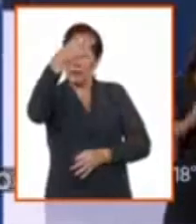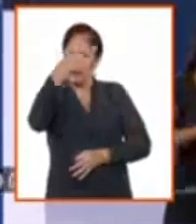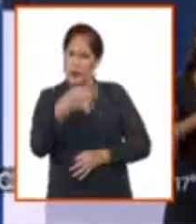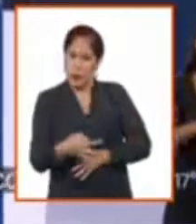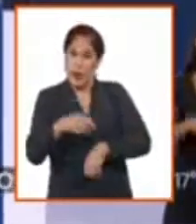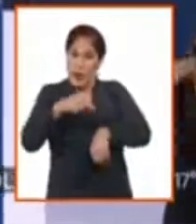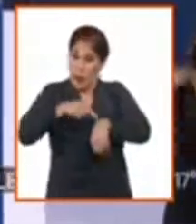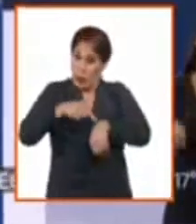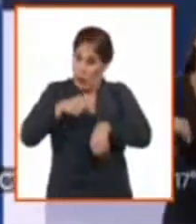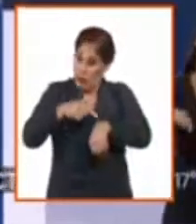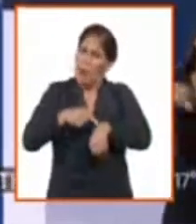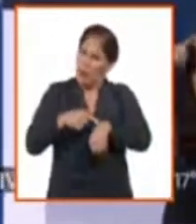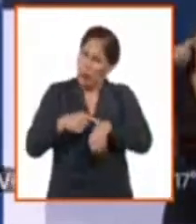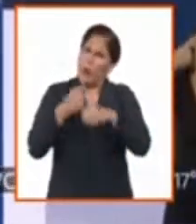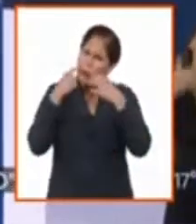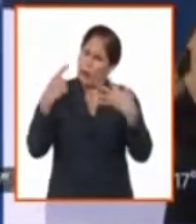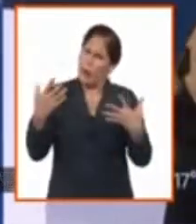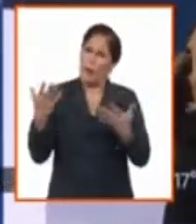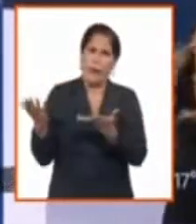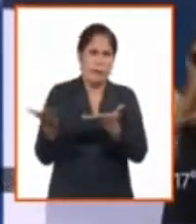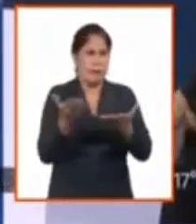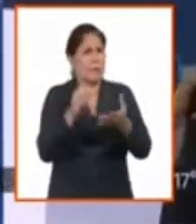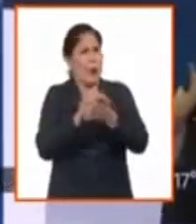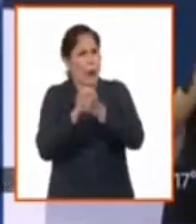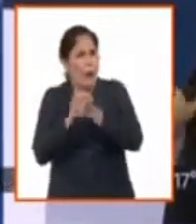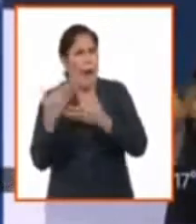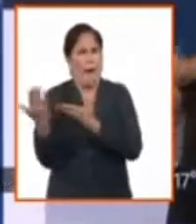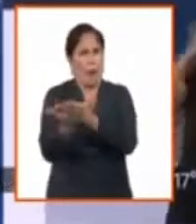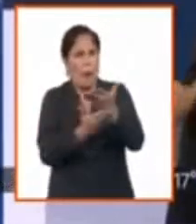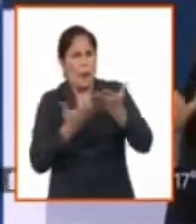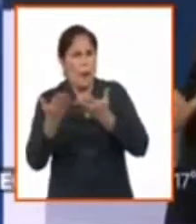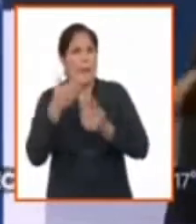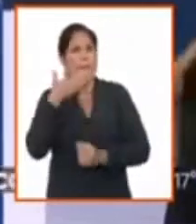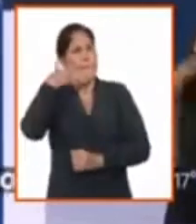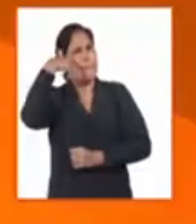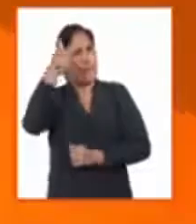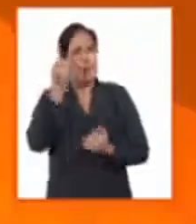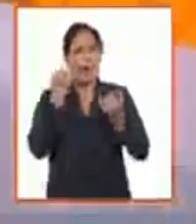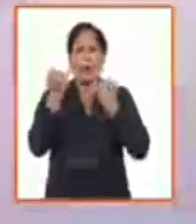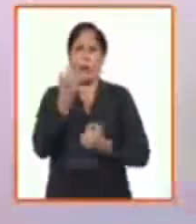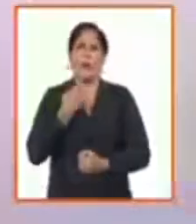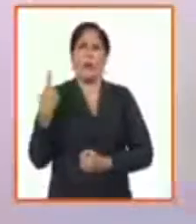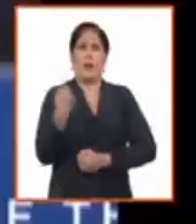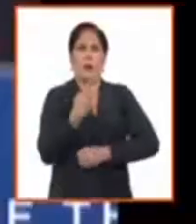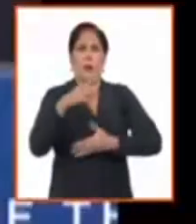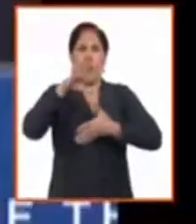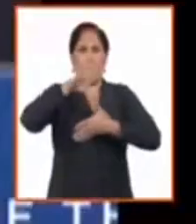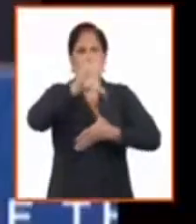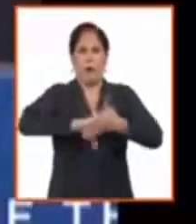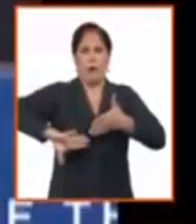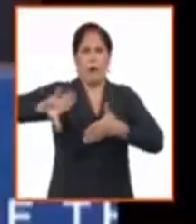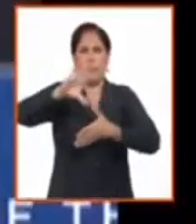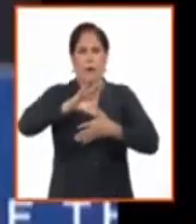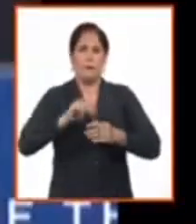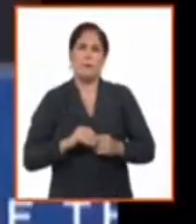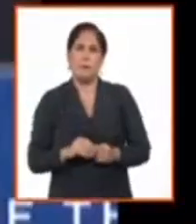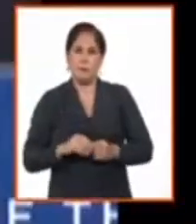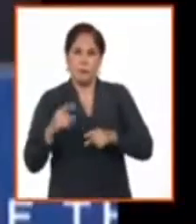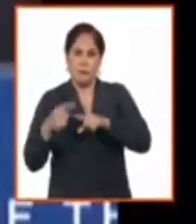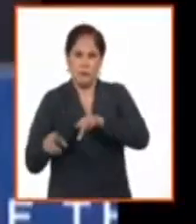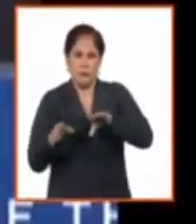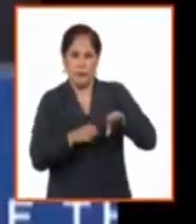de abrirse a de modo fraterno en pos de favorecer intereses comunes incomprensión